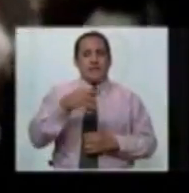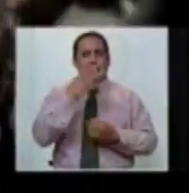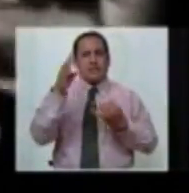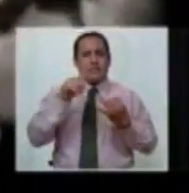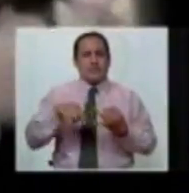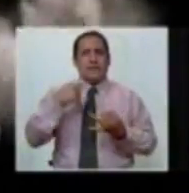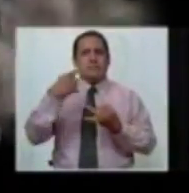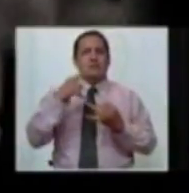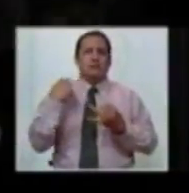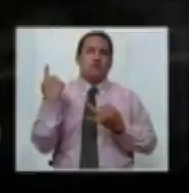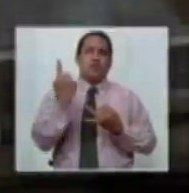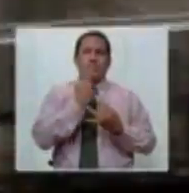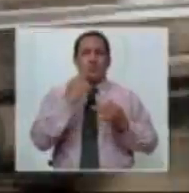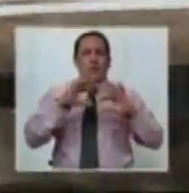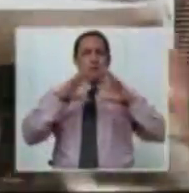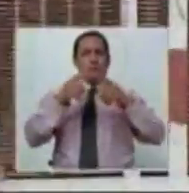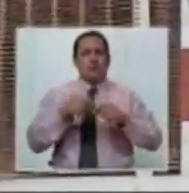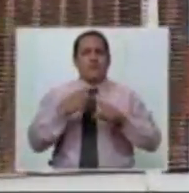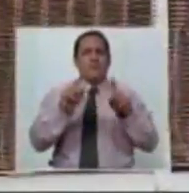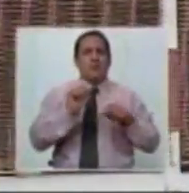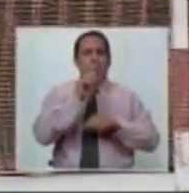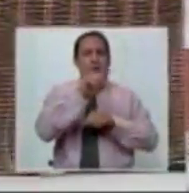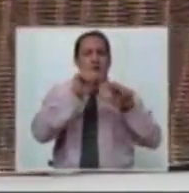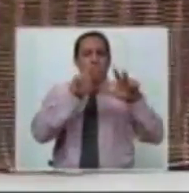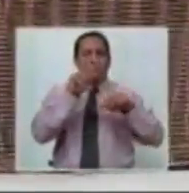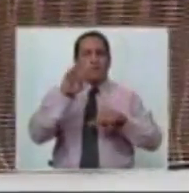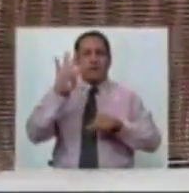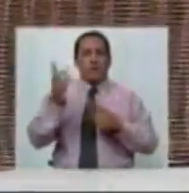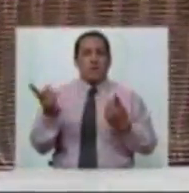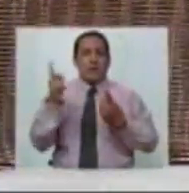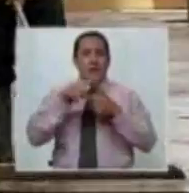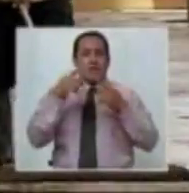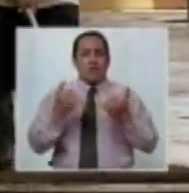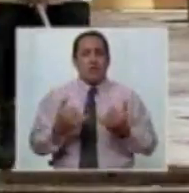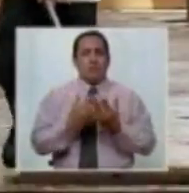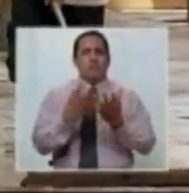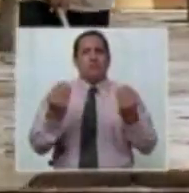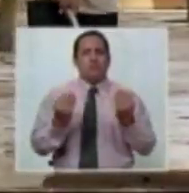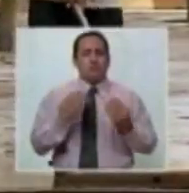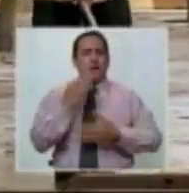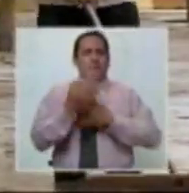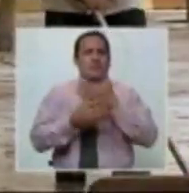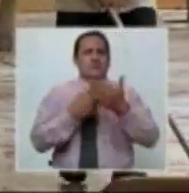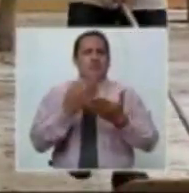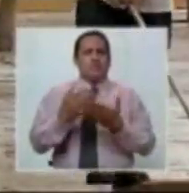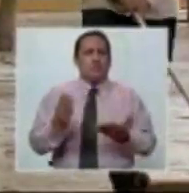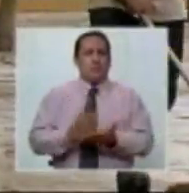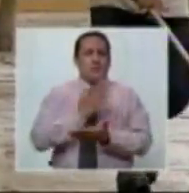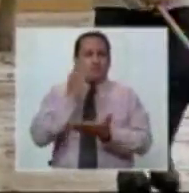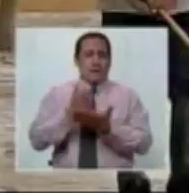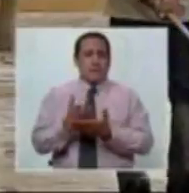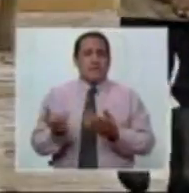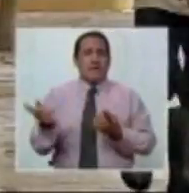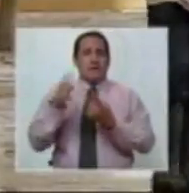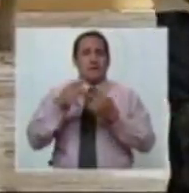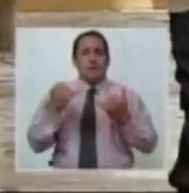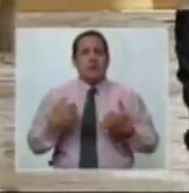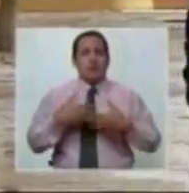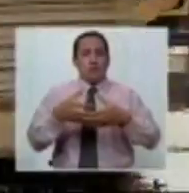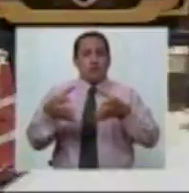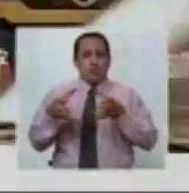Inglaterra, luego el mundo. Pero desde 1824 hasta hoy, mucha agua ha corrido bajo el puente. Y aún